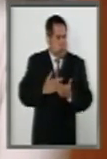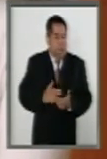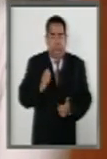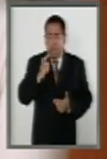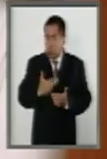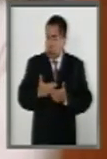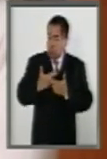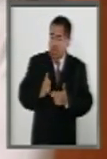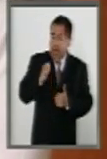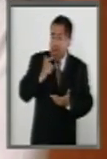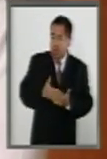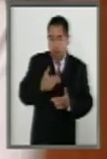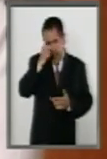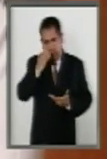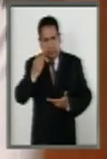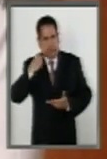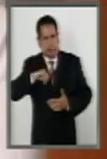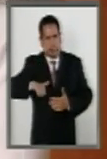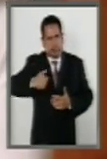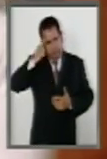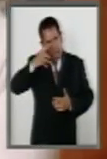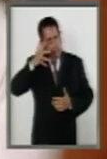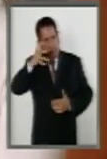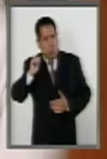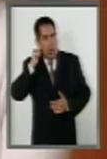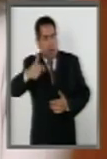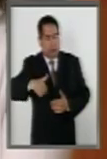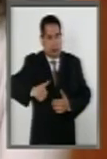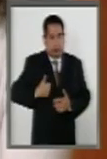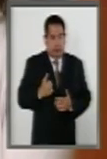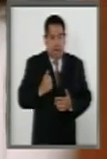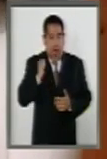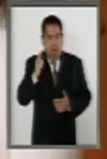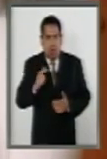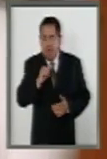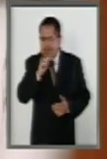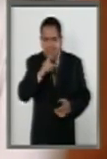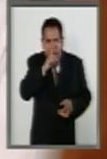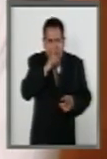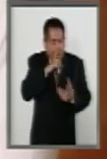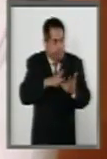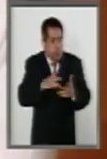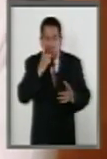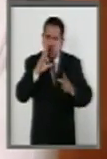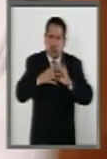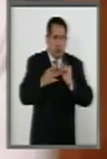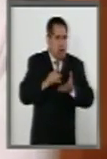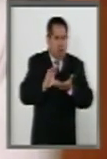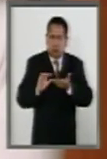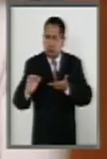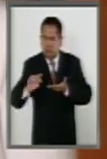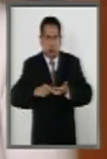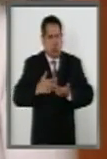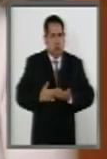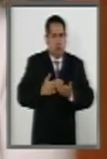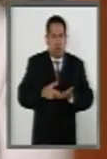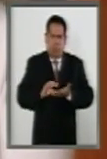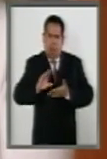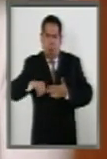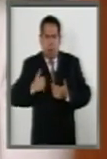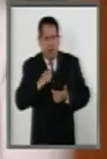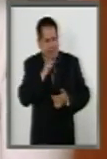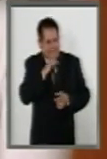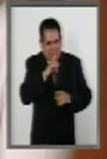peso en la reserva de largo plazo que se suponía iba a apoyar el desarrollo